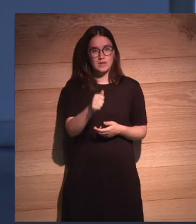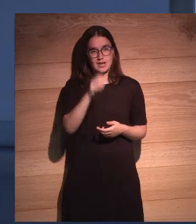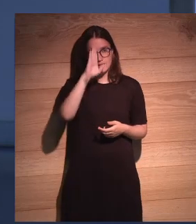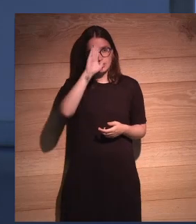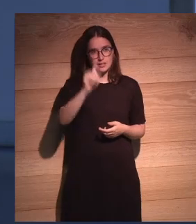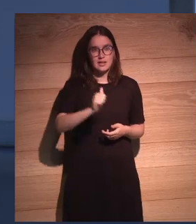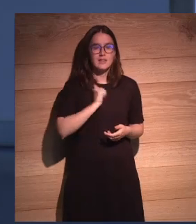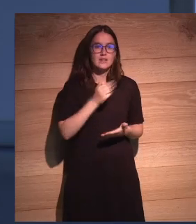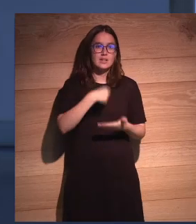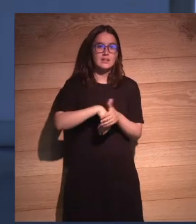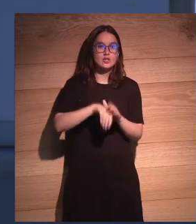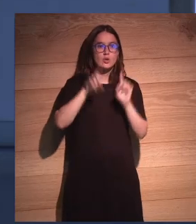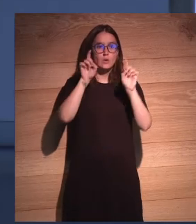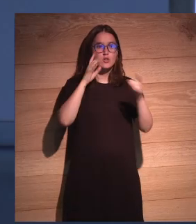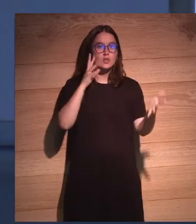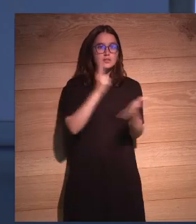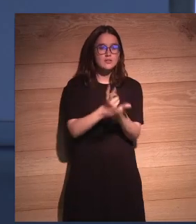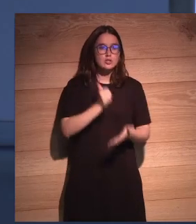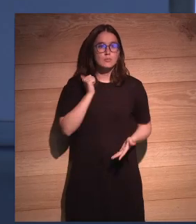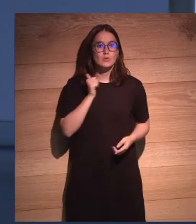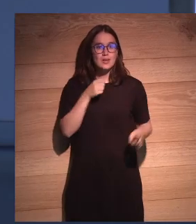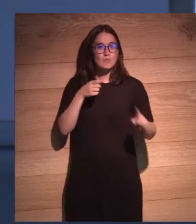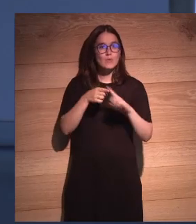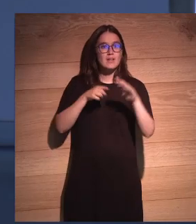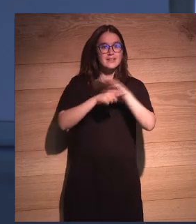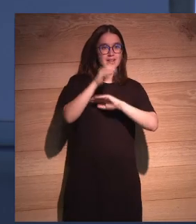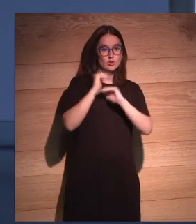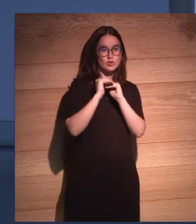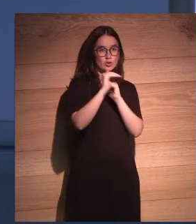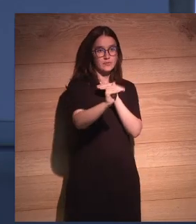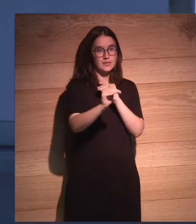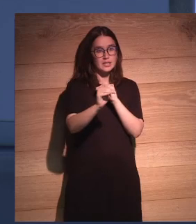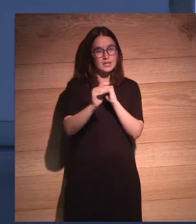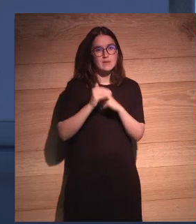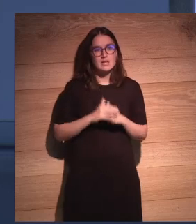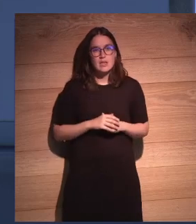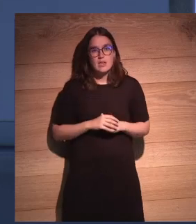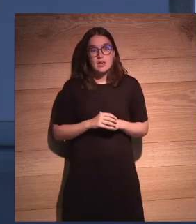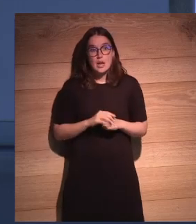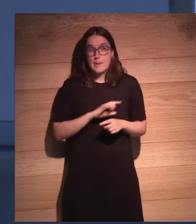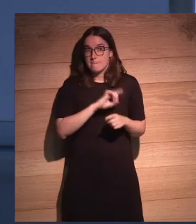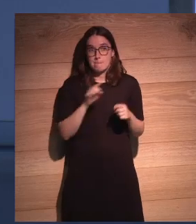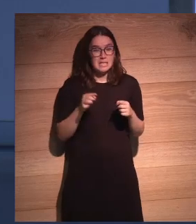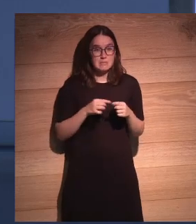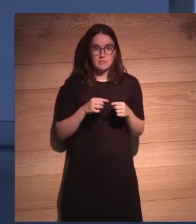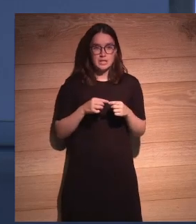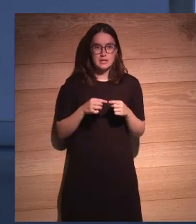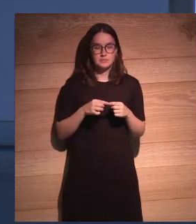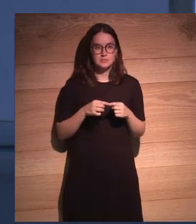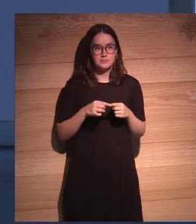Inteligencia Artificial en Educación, los desafíos y las oportunidades para el desarrollo sostenible. El primer